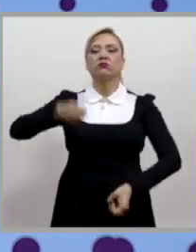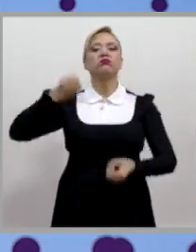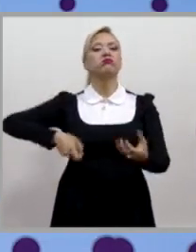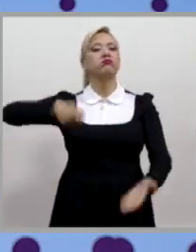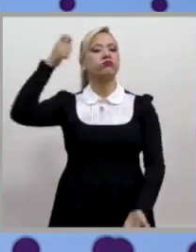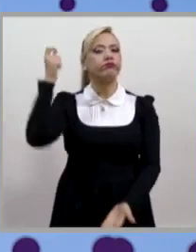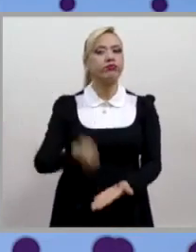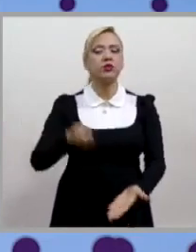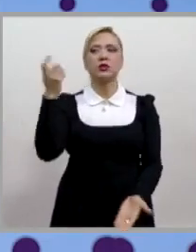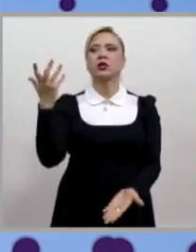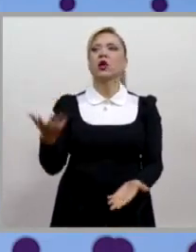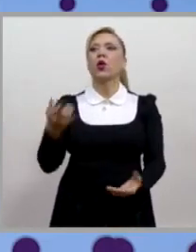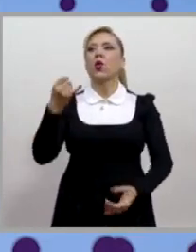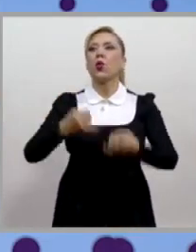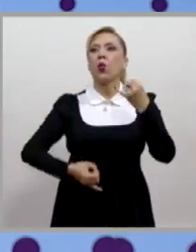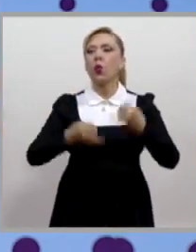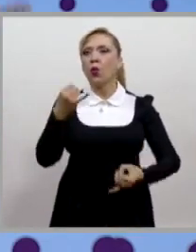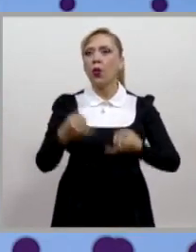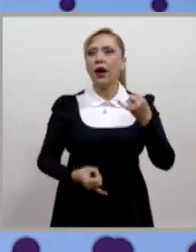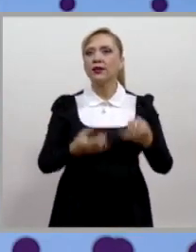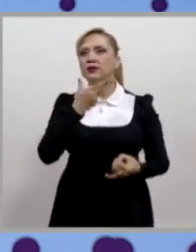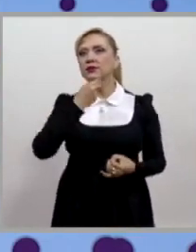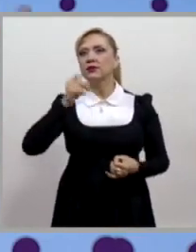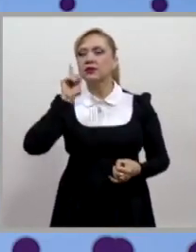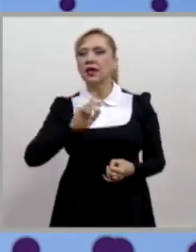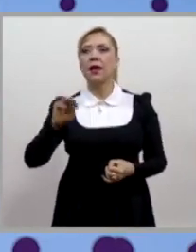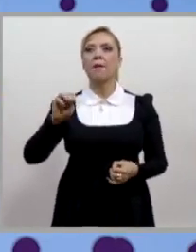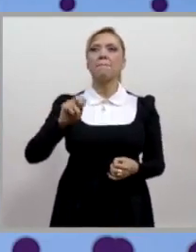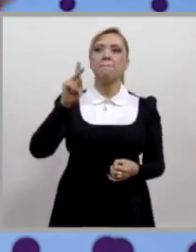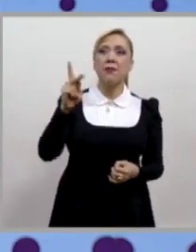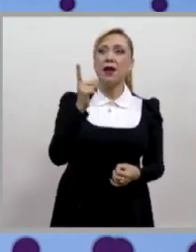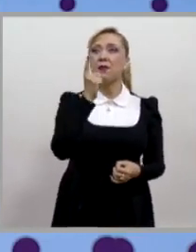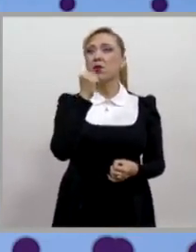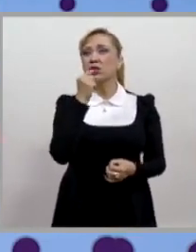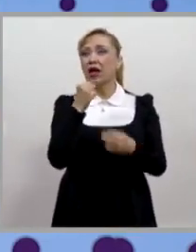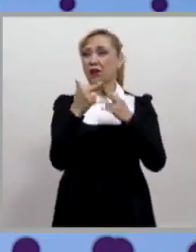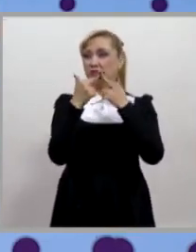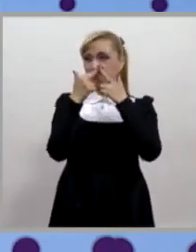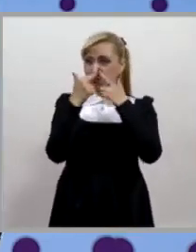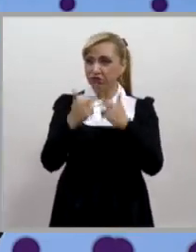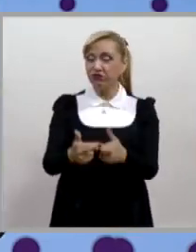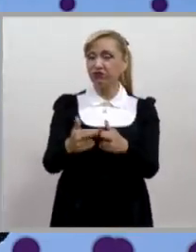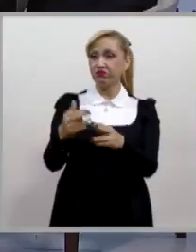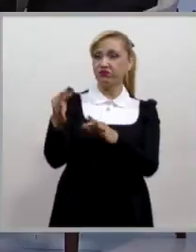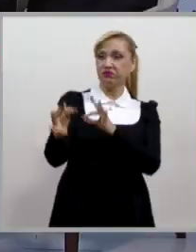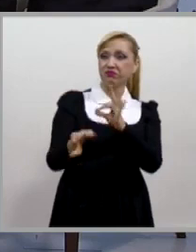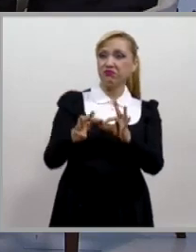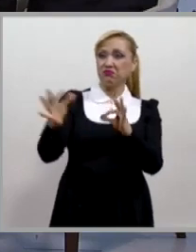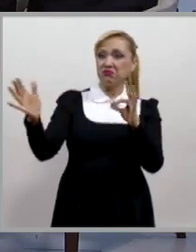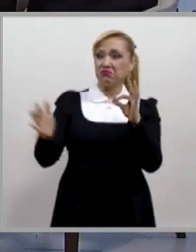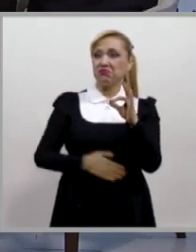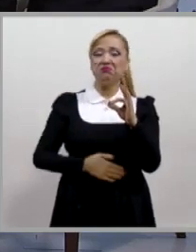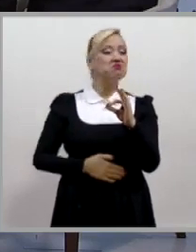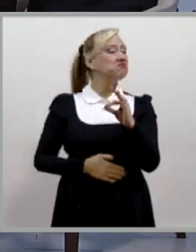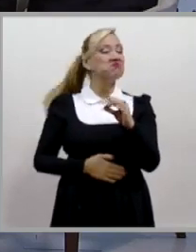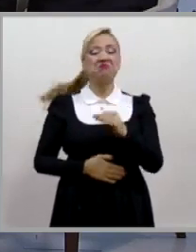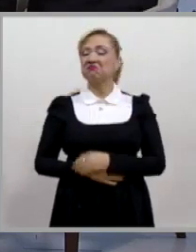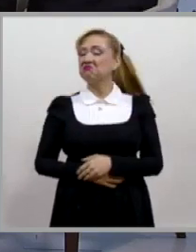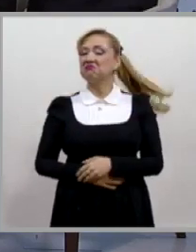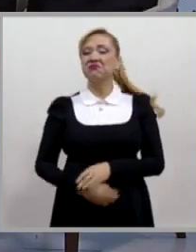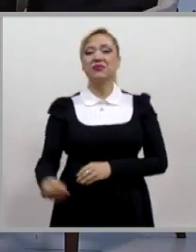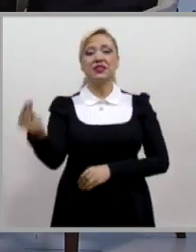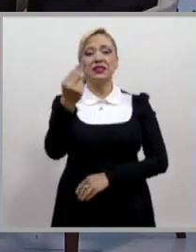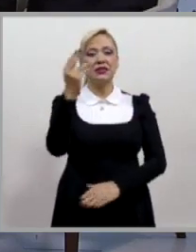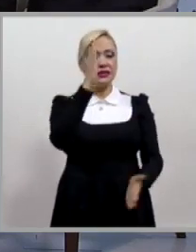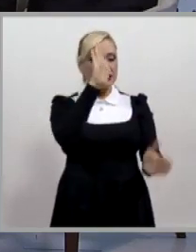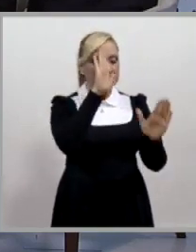de juezas y jueces, ministerios públicos, autoridades judiciales, jurisdiccionales que alcancen mientras no frenemos la comisión de violaciones a derechos